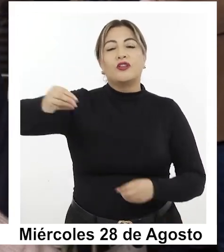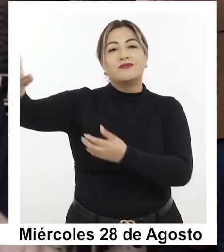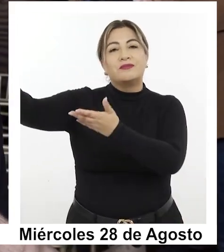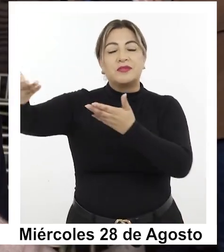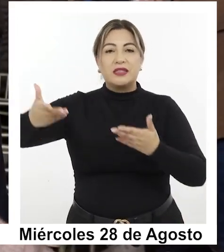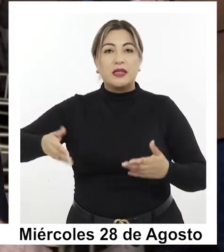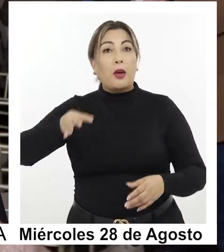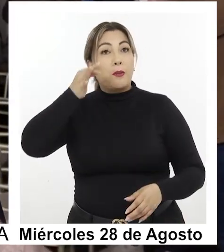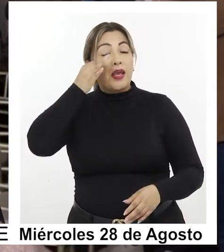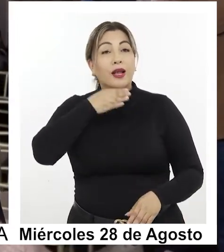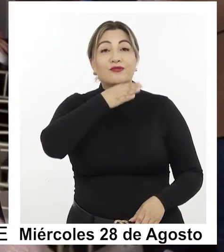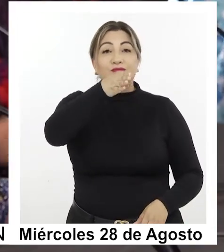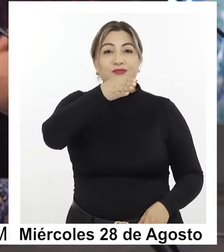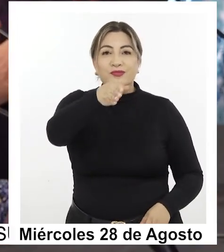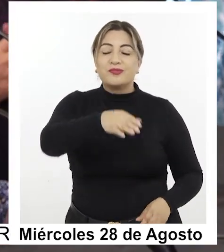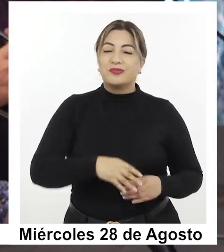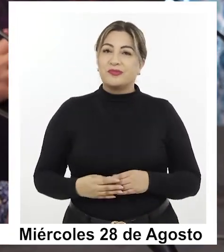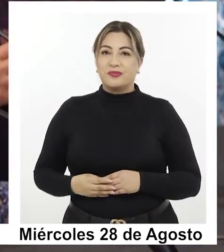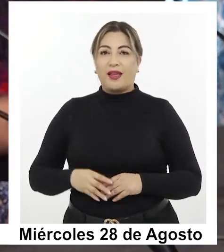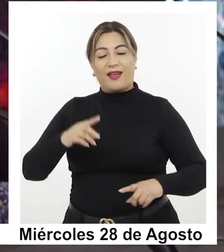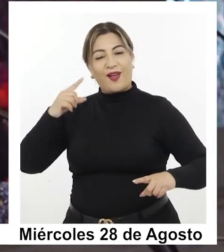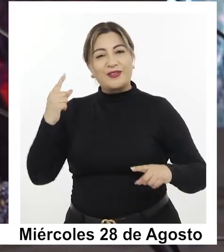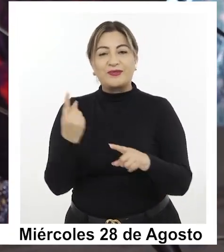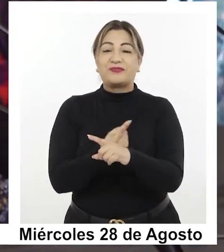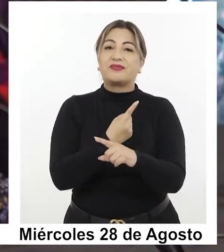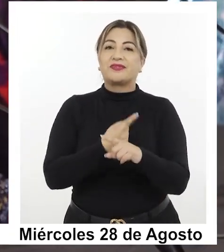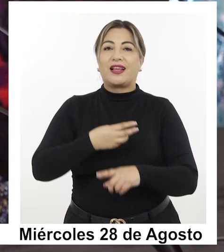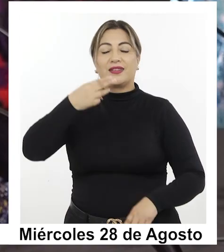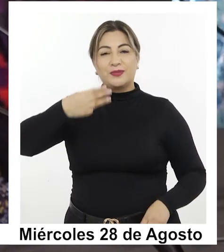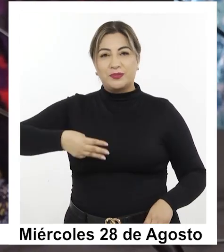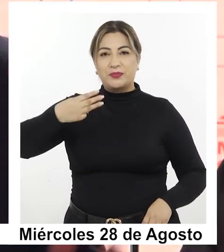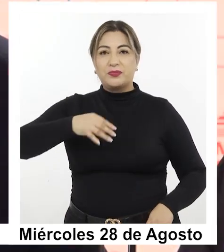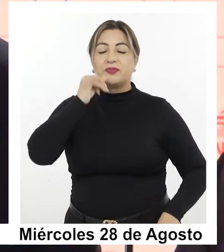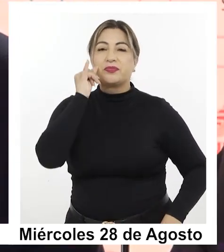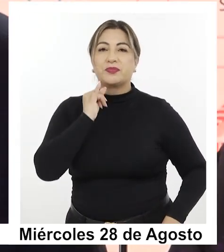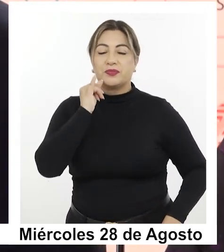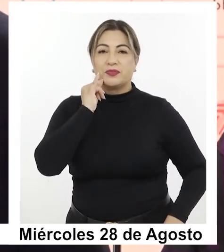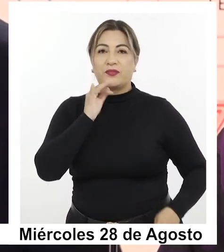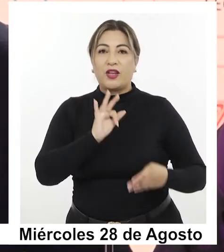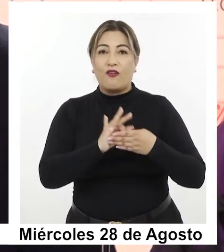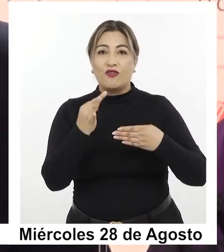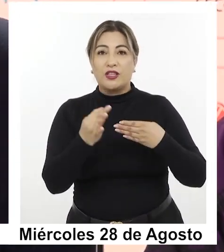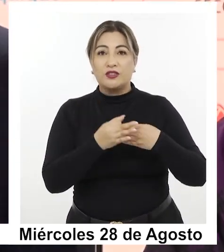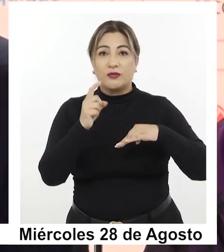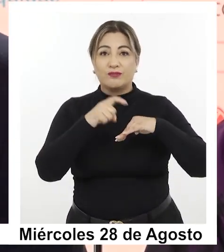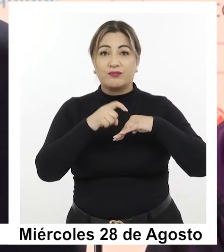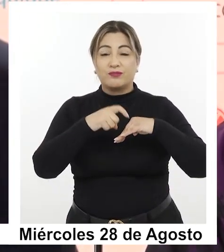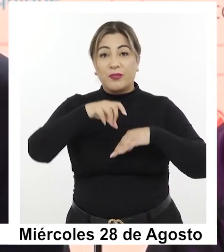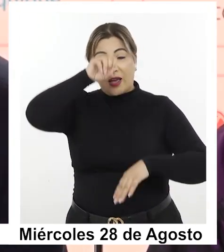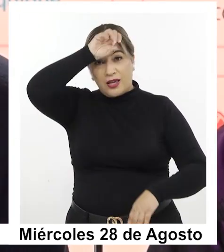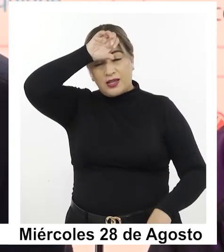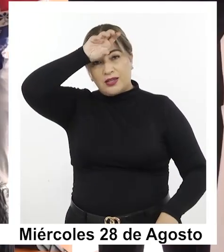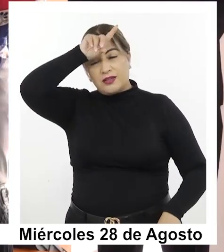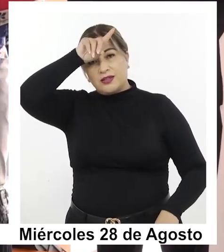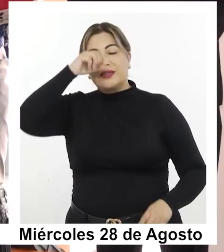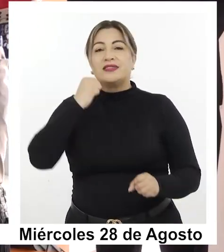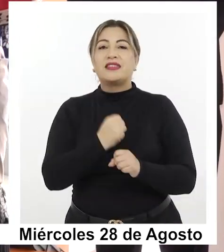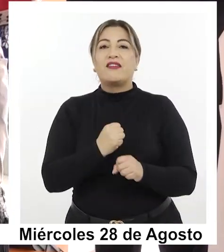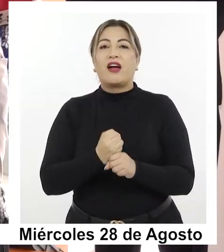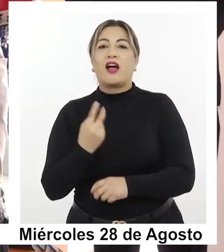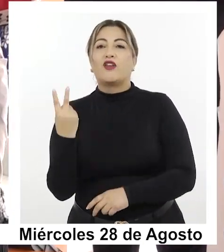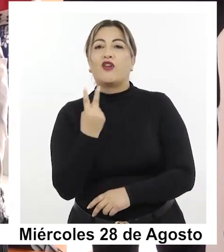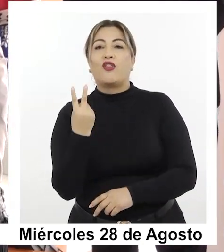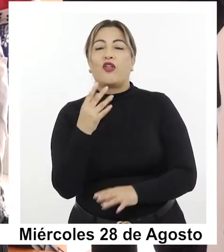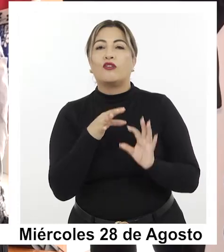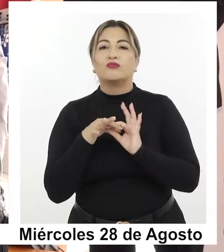que vayan, para que asistan a este evento. Nuevamente, la Municipalidad de Iquique y la Fundación Coyahuasi trabajan de manera